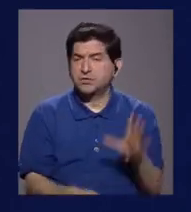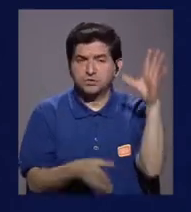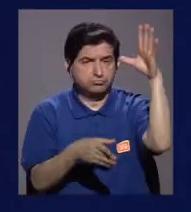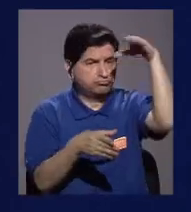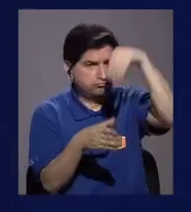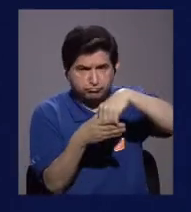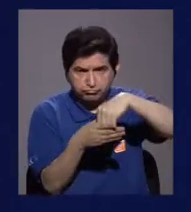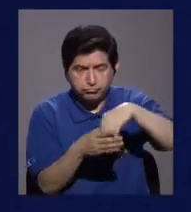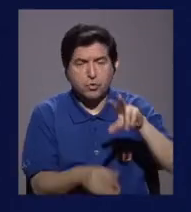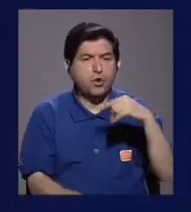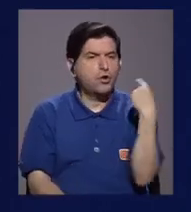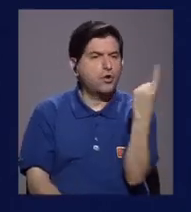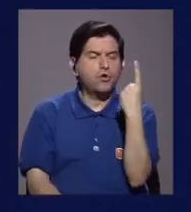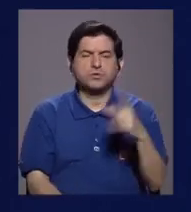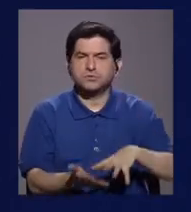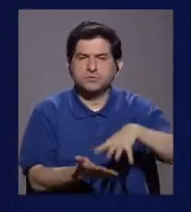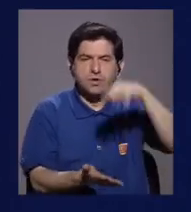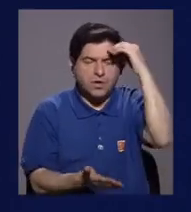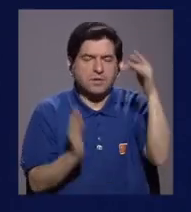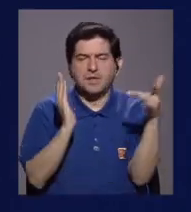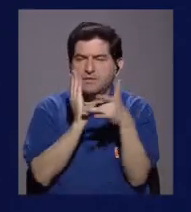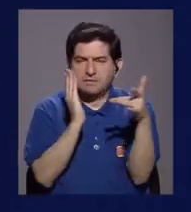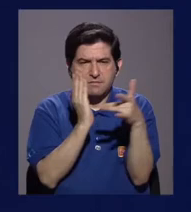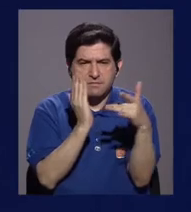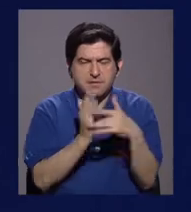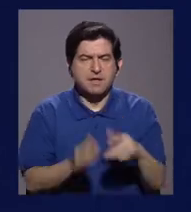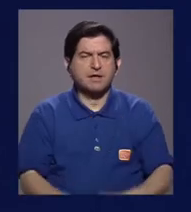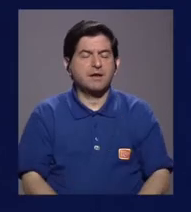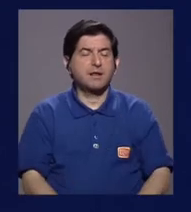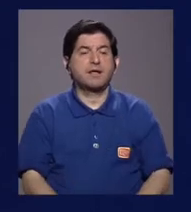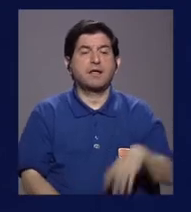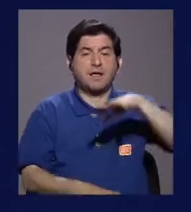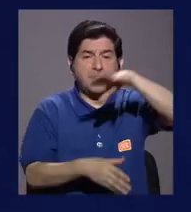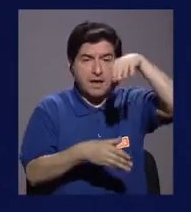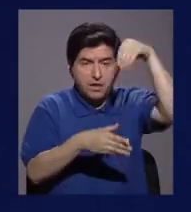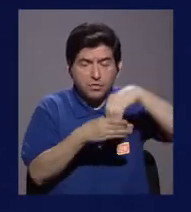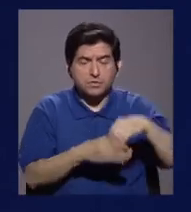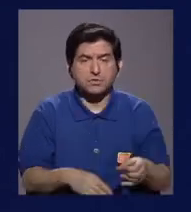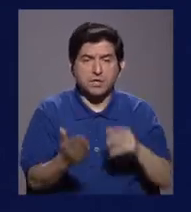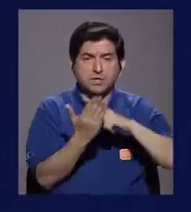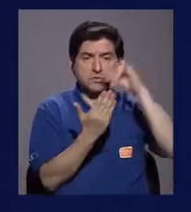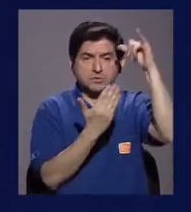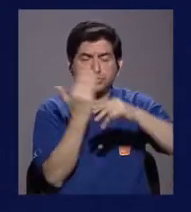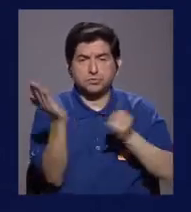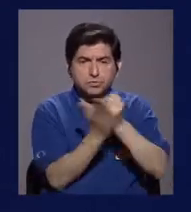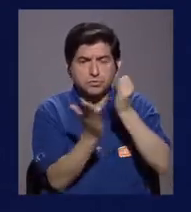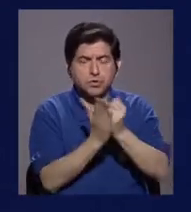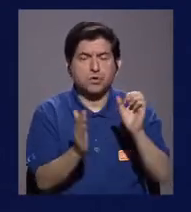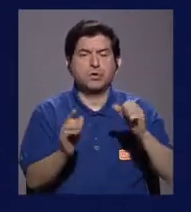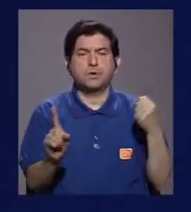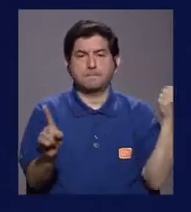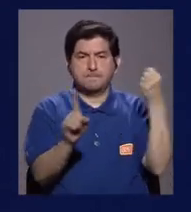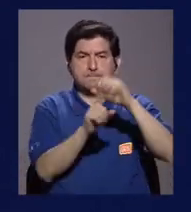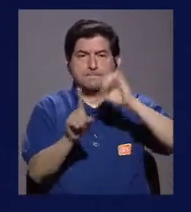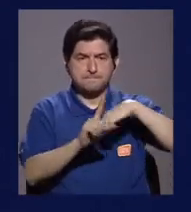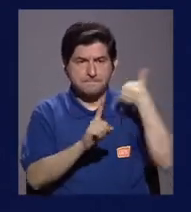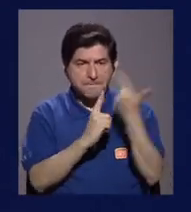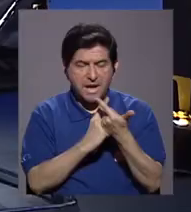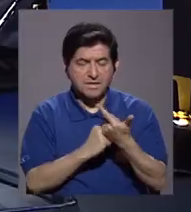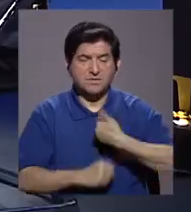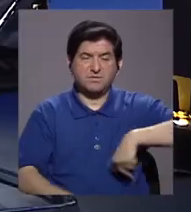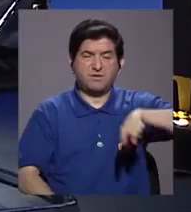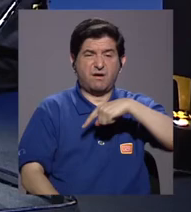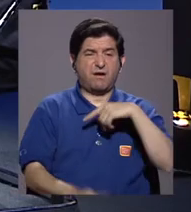darles una educación del siglo 20 a gente que va a trabajar en el siglo 21 y eso es muy importante que tenerlo en